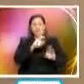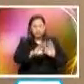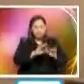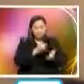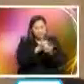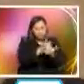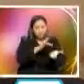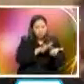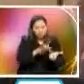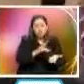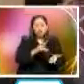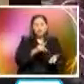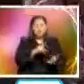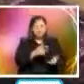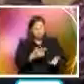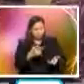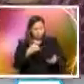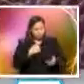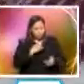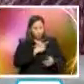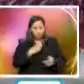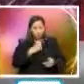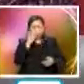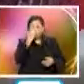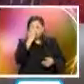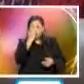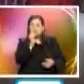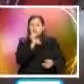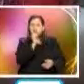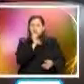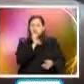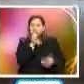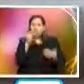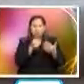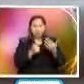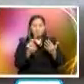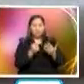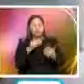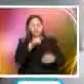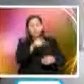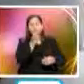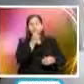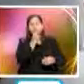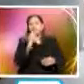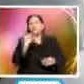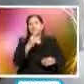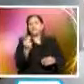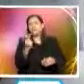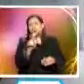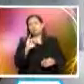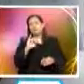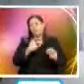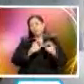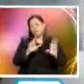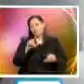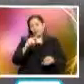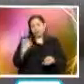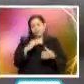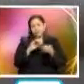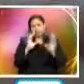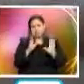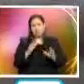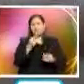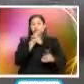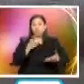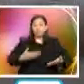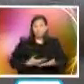qué es lo que necesita, conocer, por supuesto, bueno, pues todas las necesidades que los niños requieren, ¿no? Claro, como bien lo dices, la llegada de